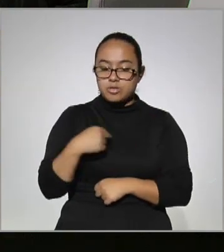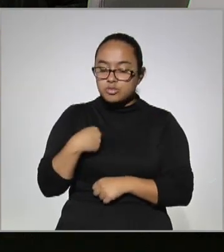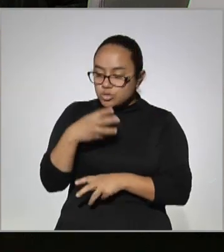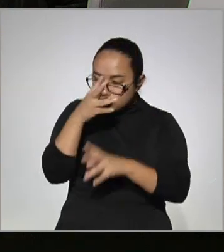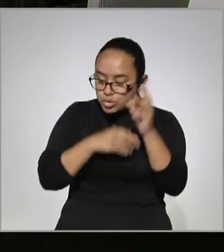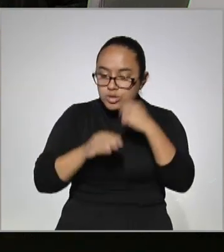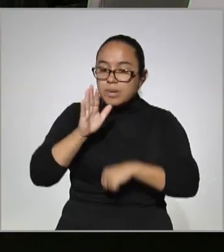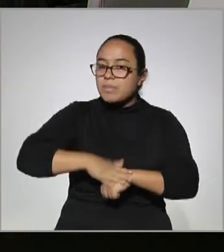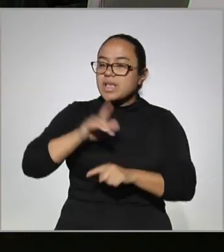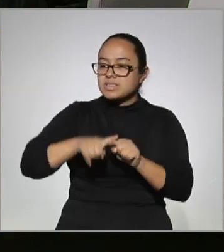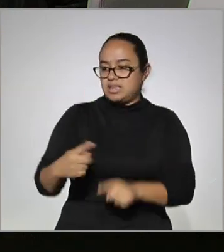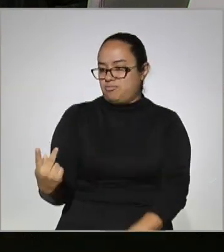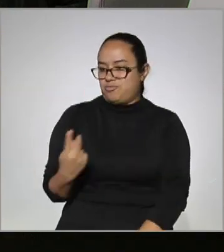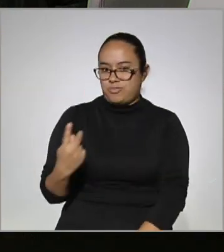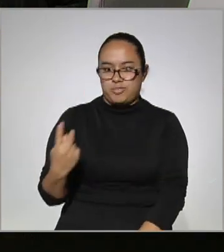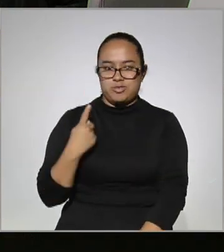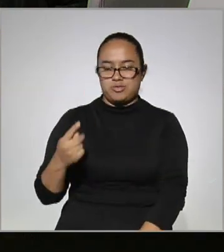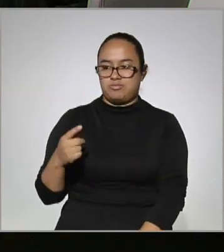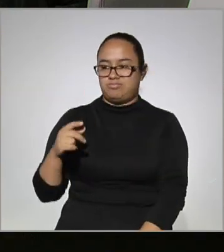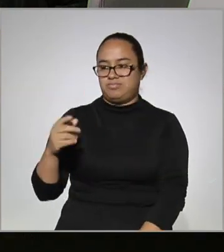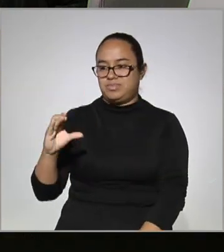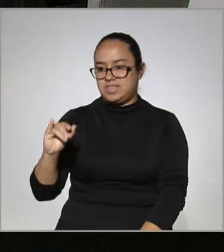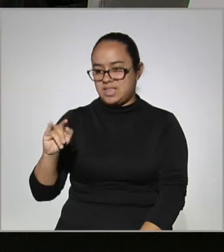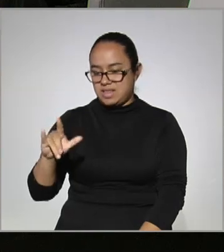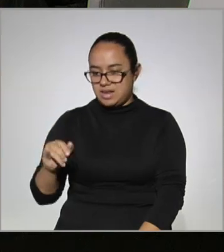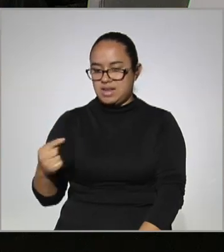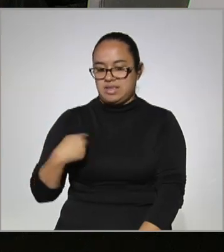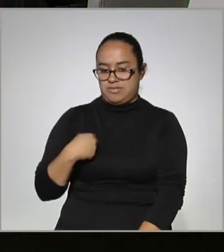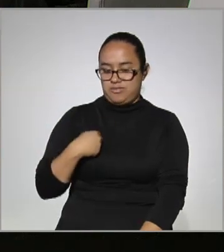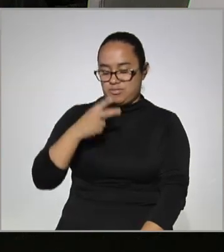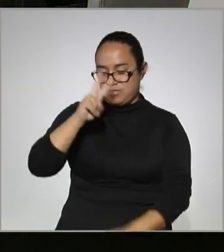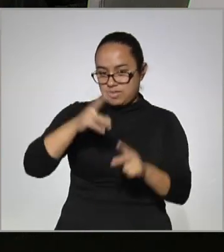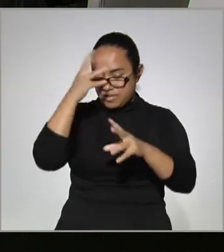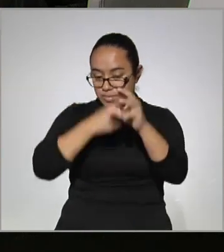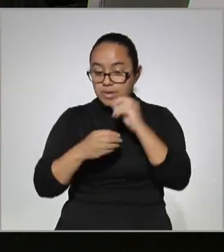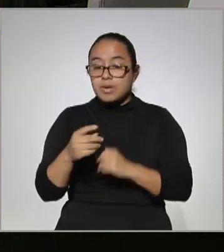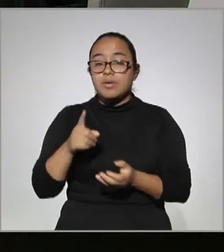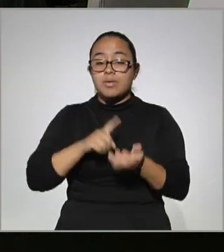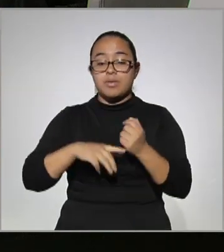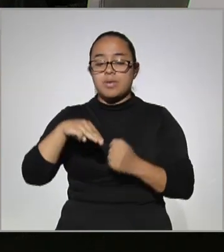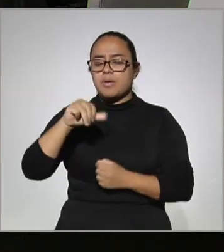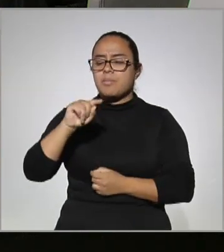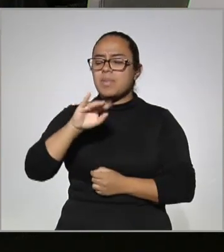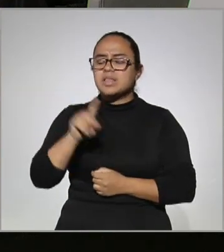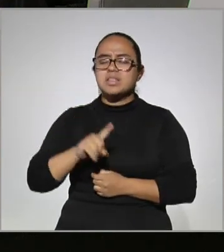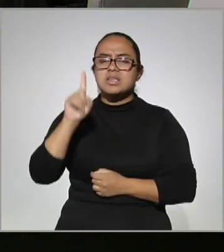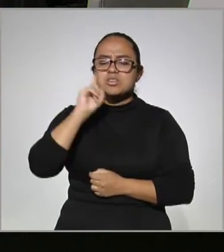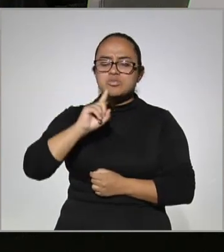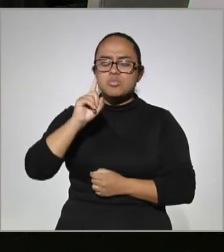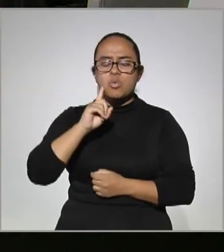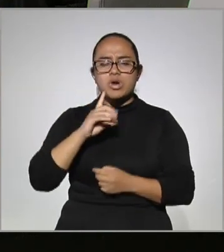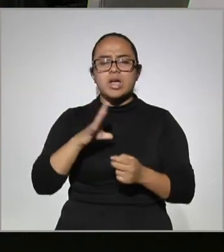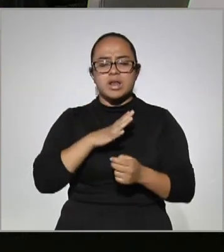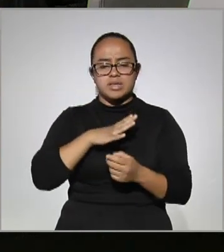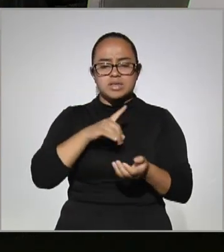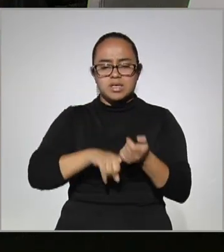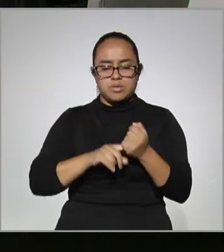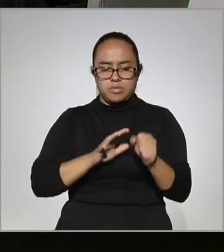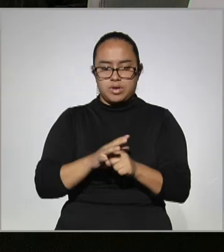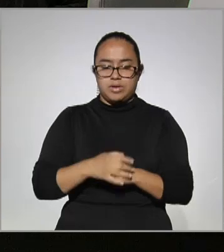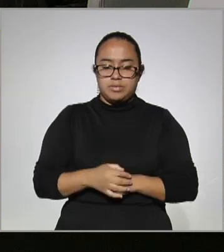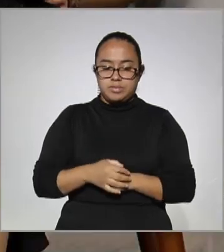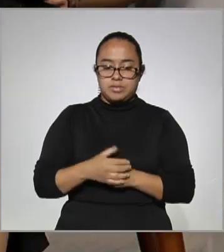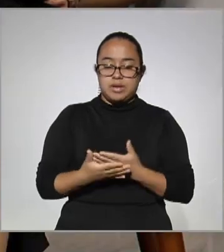somos nosotros. Y hablamos de personas que tienen matriz. Cuéntenos, ¿cómo está esto, doctor? Bueno, ahora con el tema de